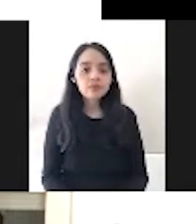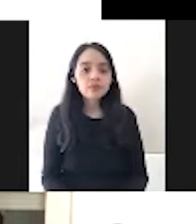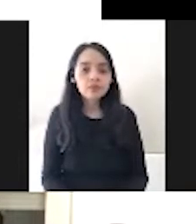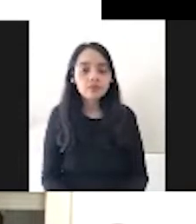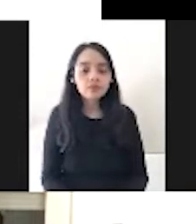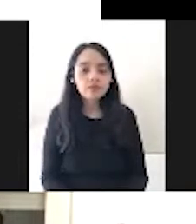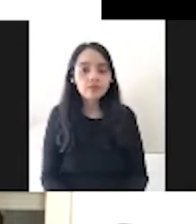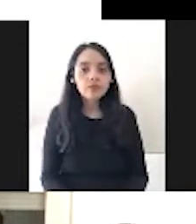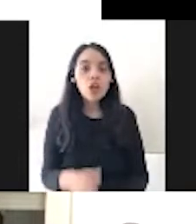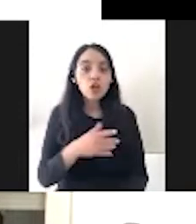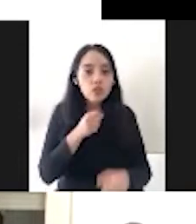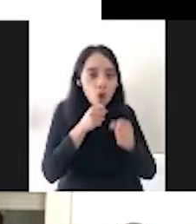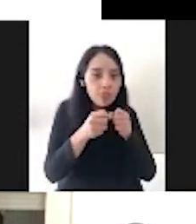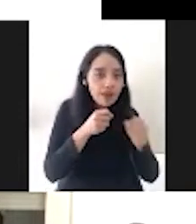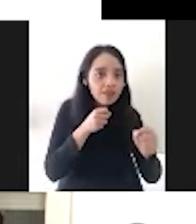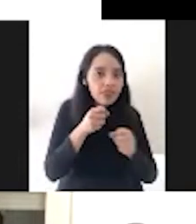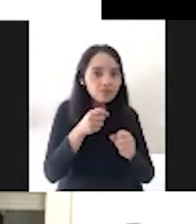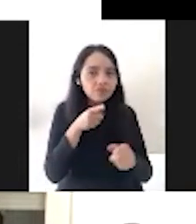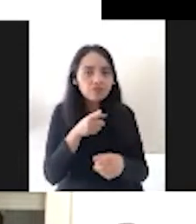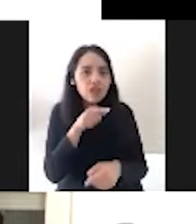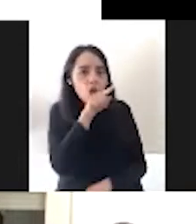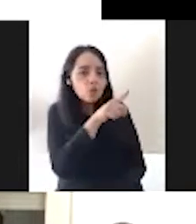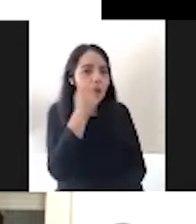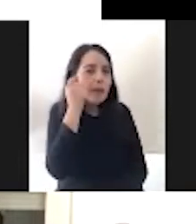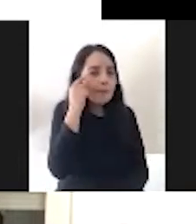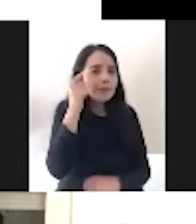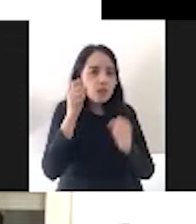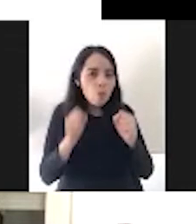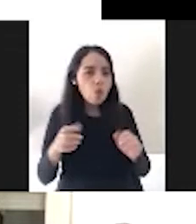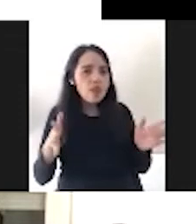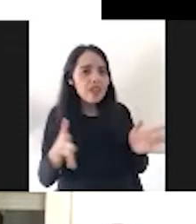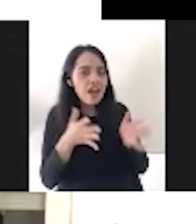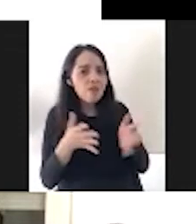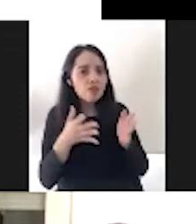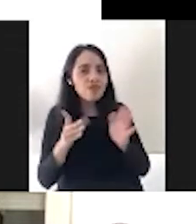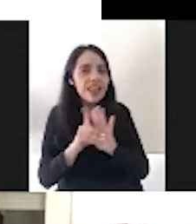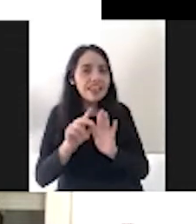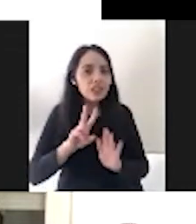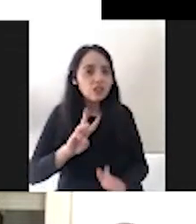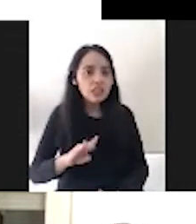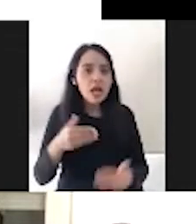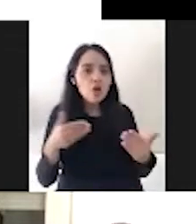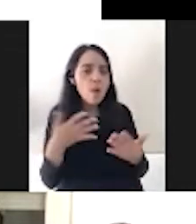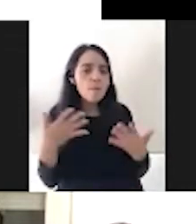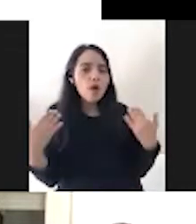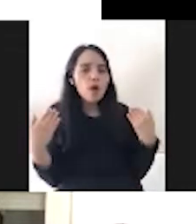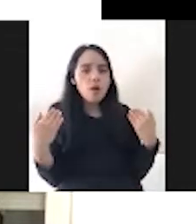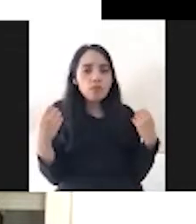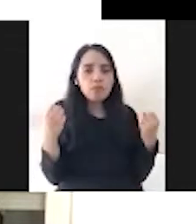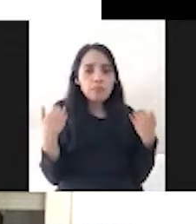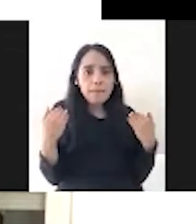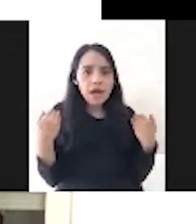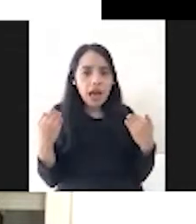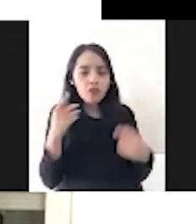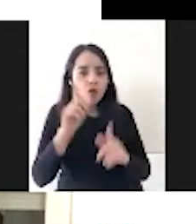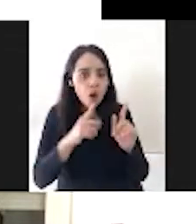empezamos a entrevistar sobre qué elementos ellos veían que podían favorecer a este decreto, cómo se estaban preparando, si tenían algún conocimiento. También